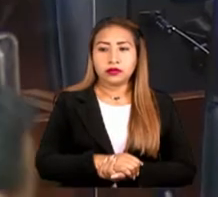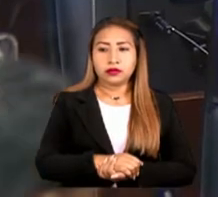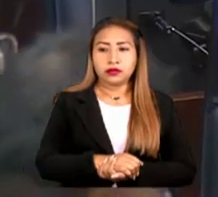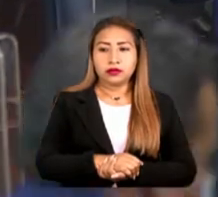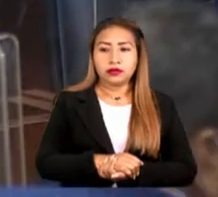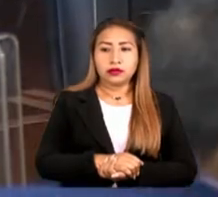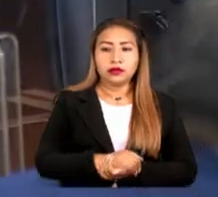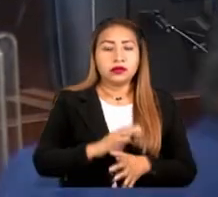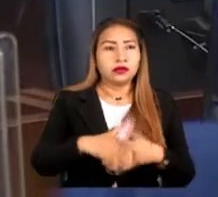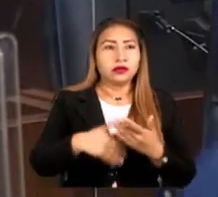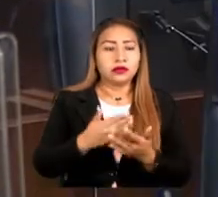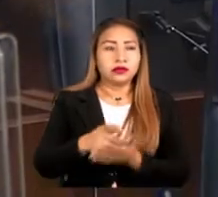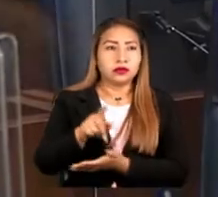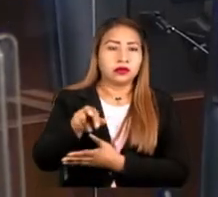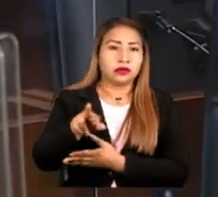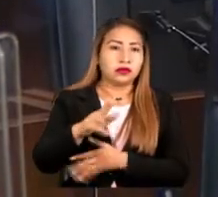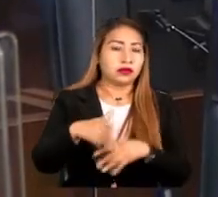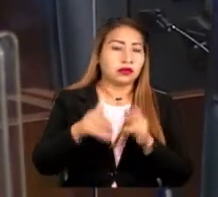señores de la prensa,